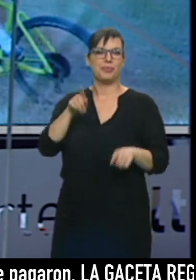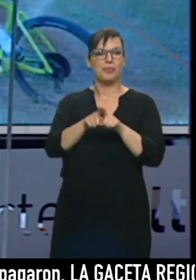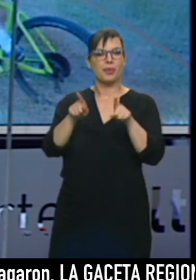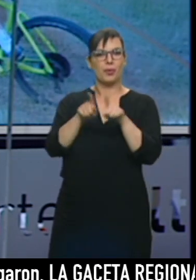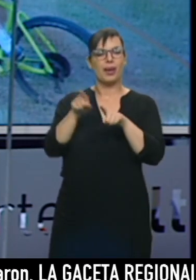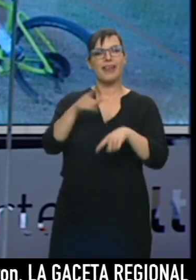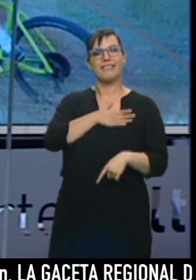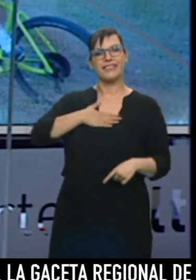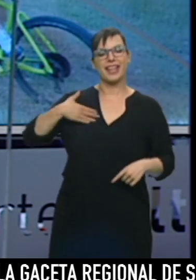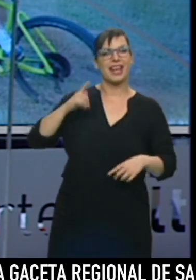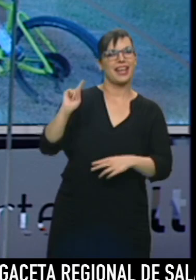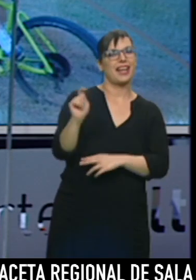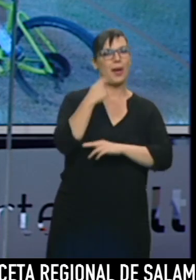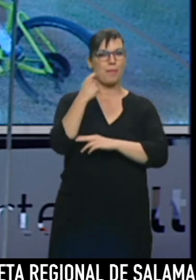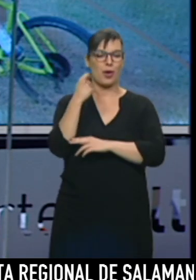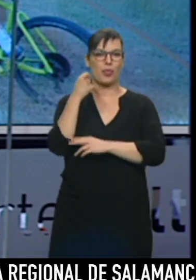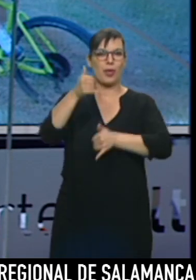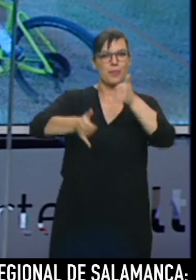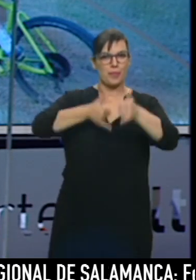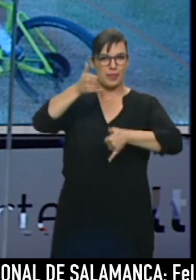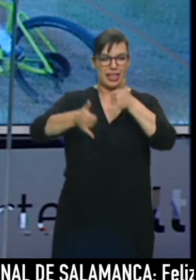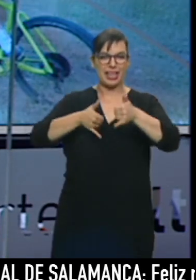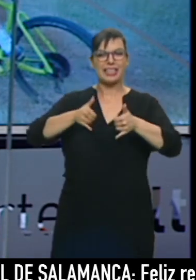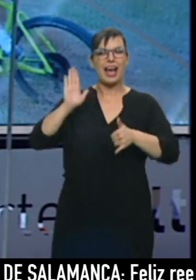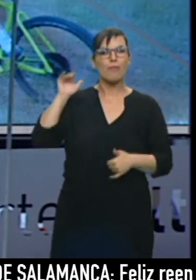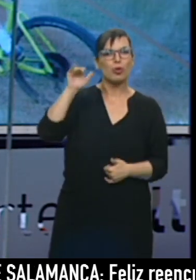proclamarse campeón de bicicleta de montaña en su país.